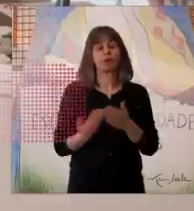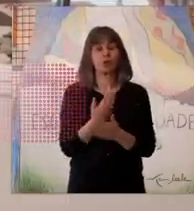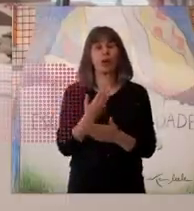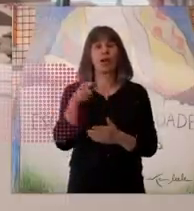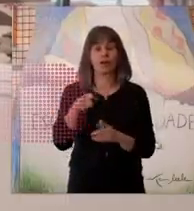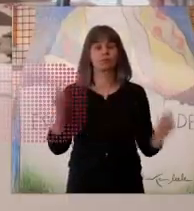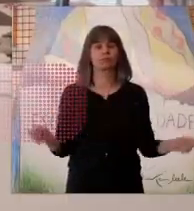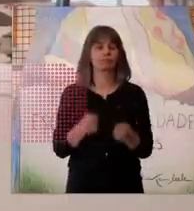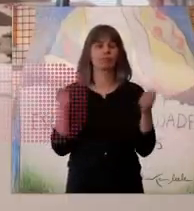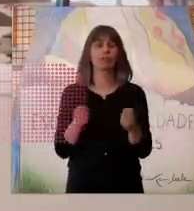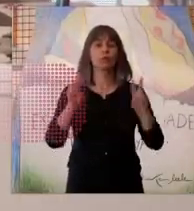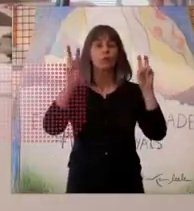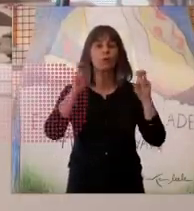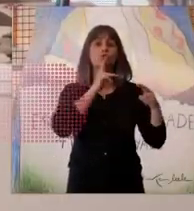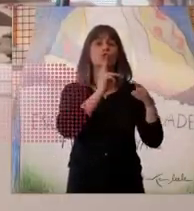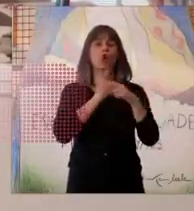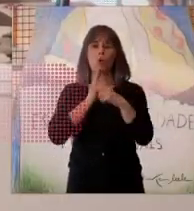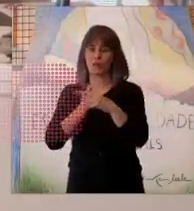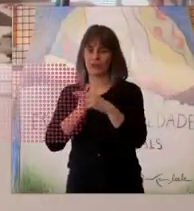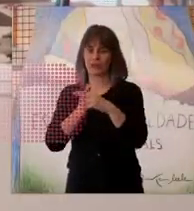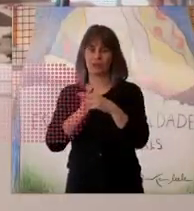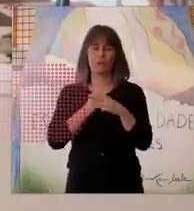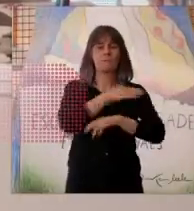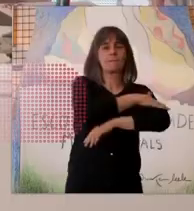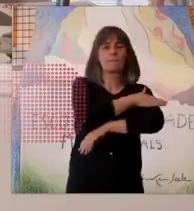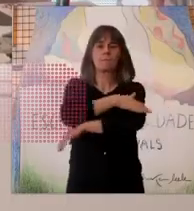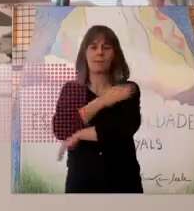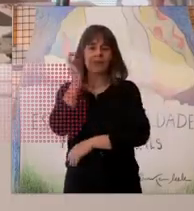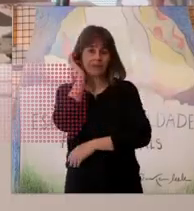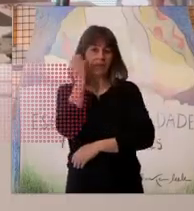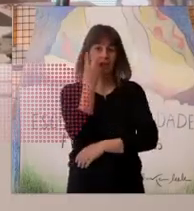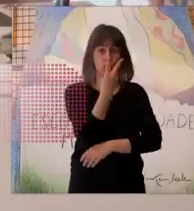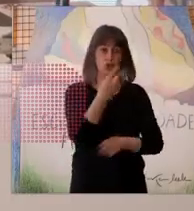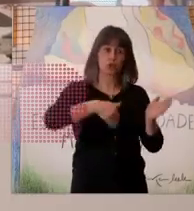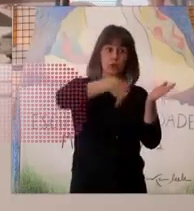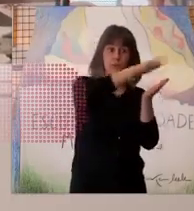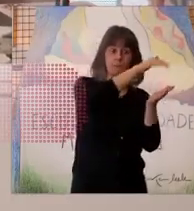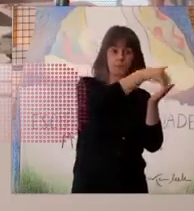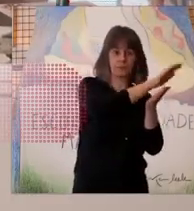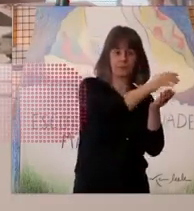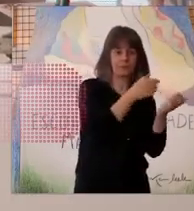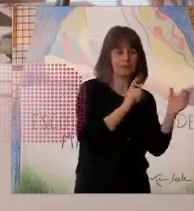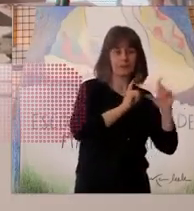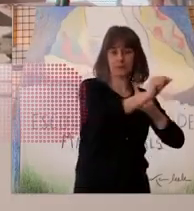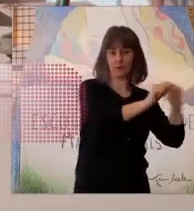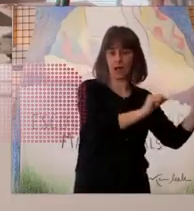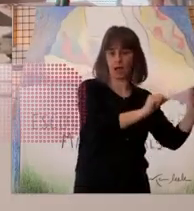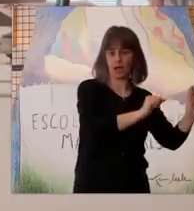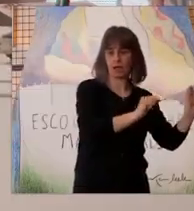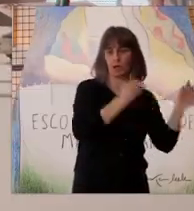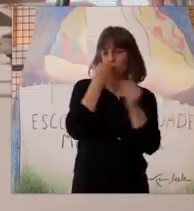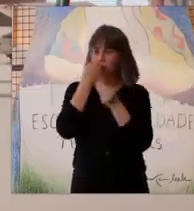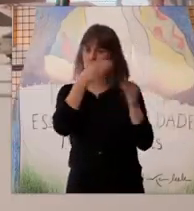de las dos de las dos ministras que se fueron y los dos ministros que vinieron a sustituirlas